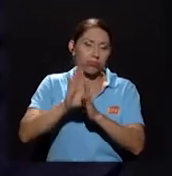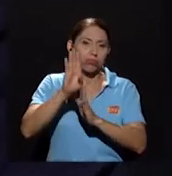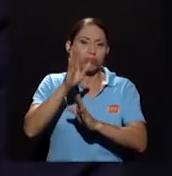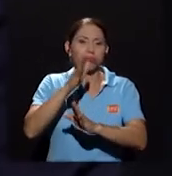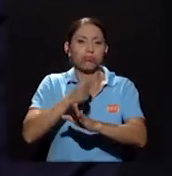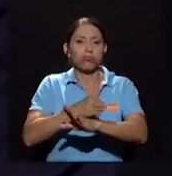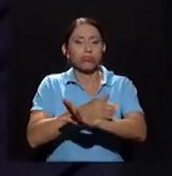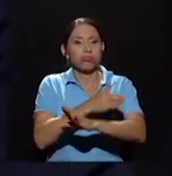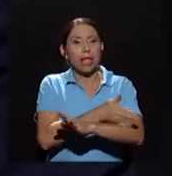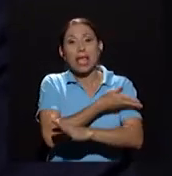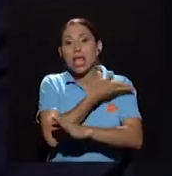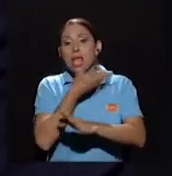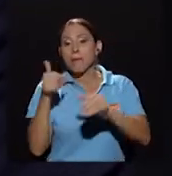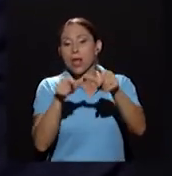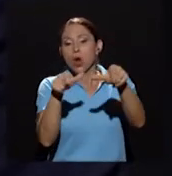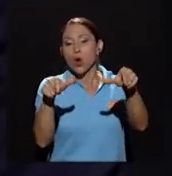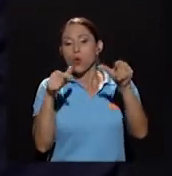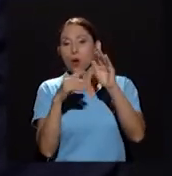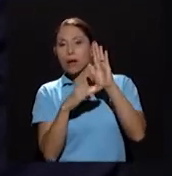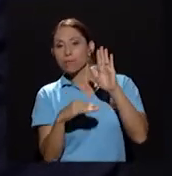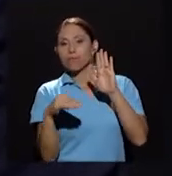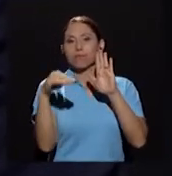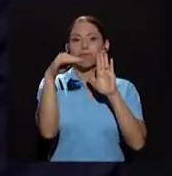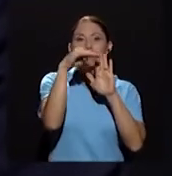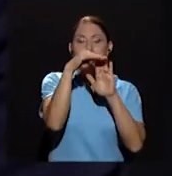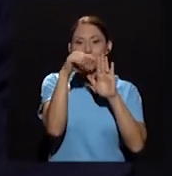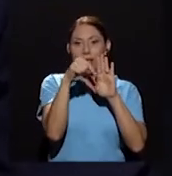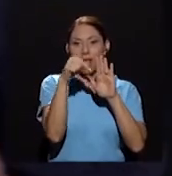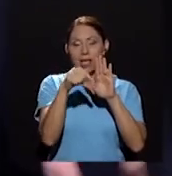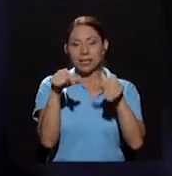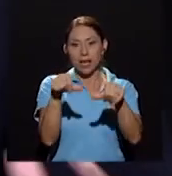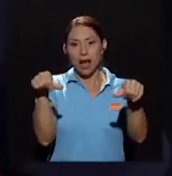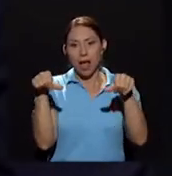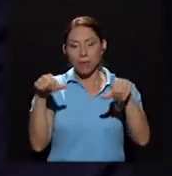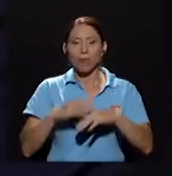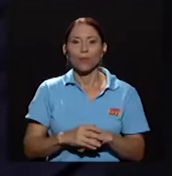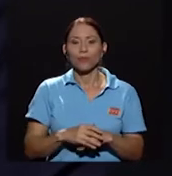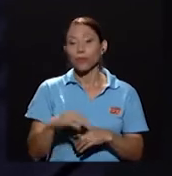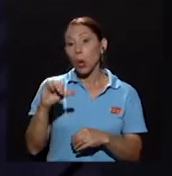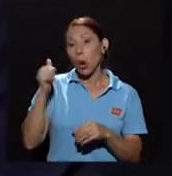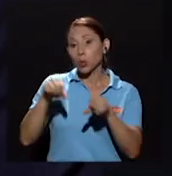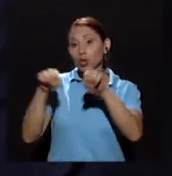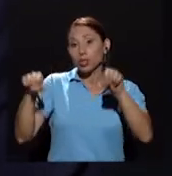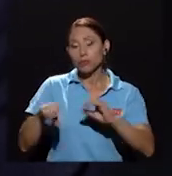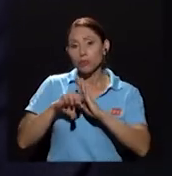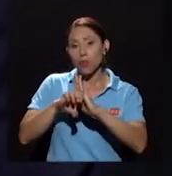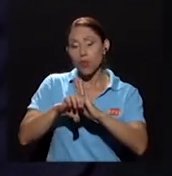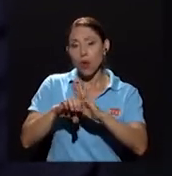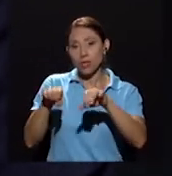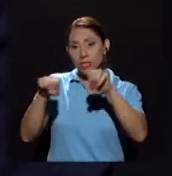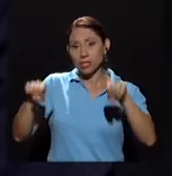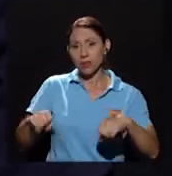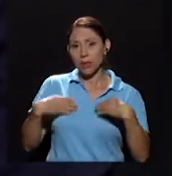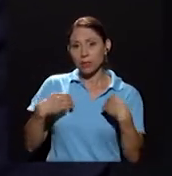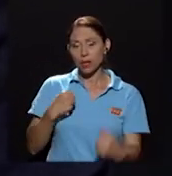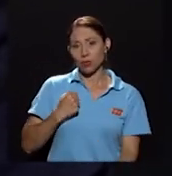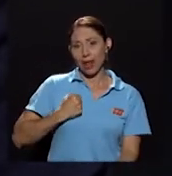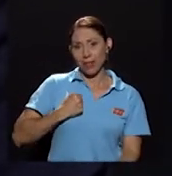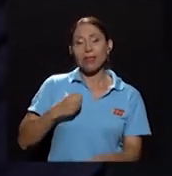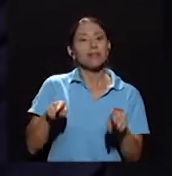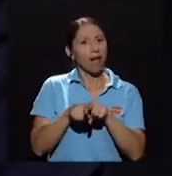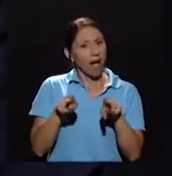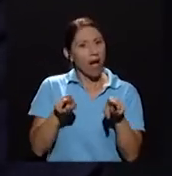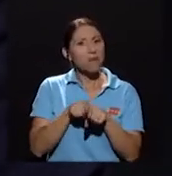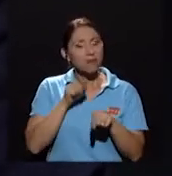mejor rankeados en ese campo ocho sistemas como el canadiense pues también no se salva de críticas